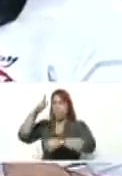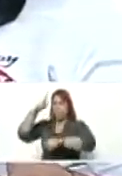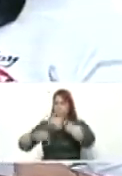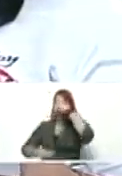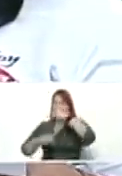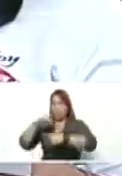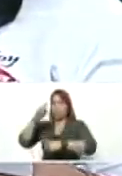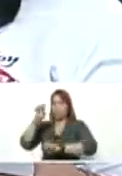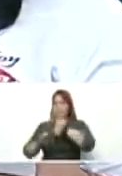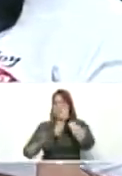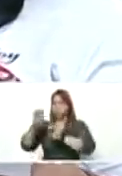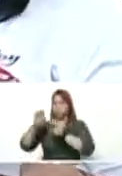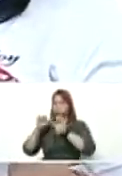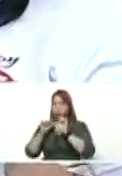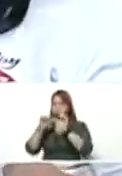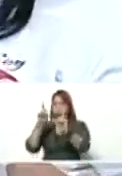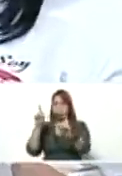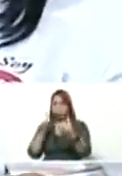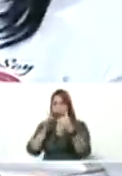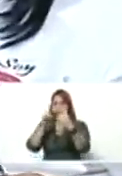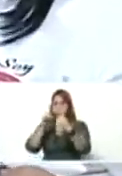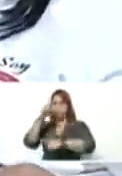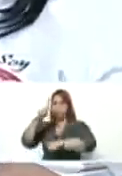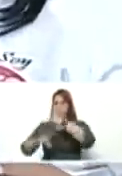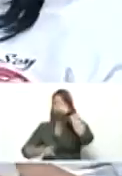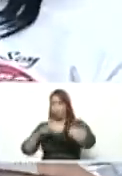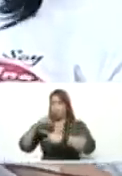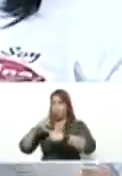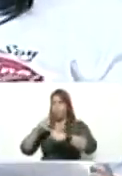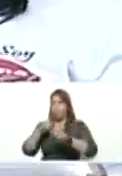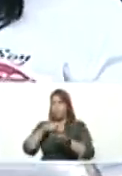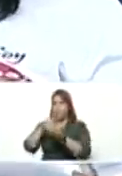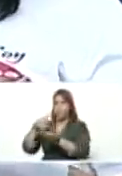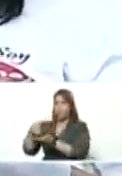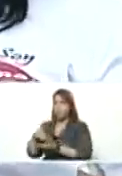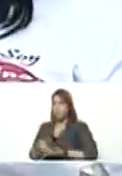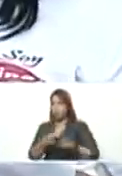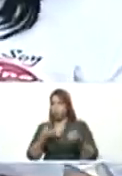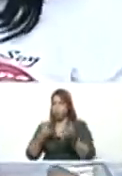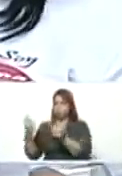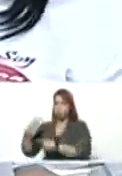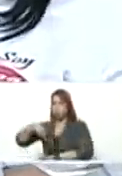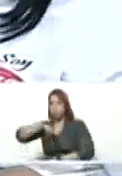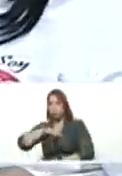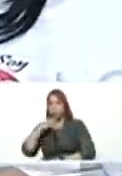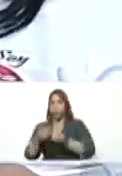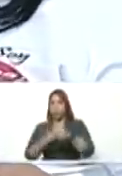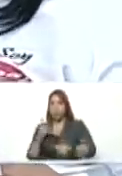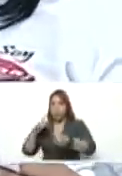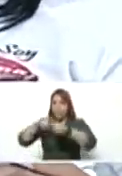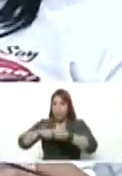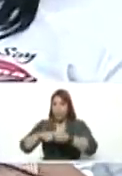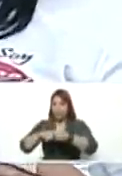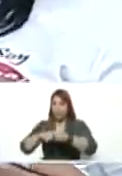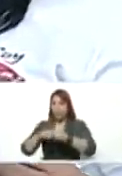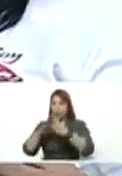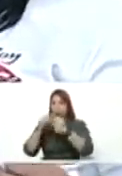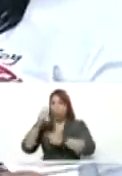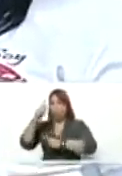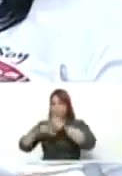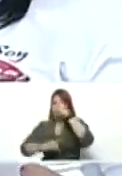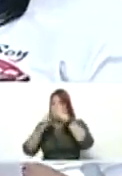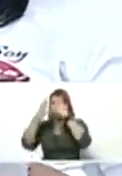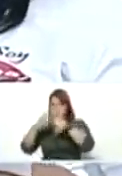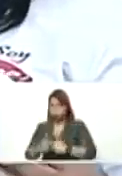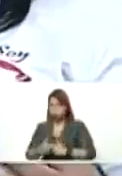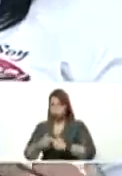planificación, evaluación y seguimiento a la producción y distribución. Ya que nosotros hacemos parte de toda esta producción, del